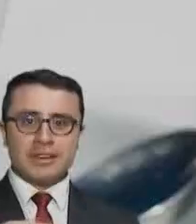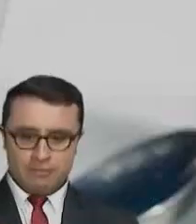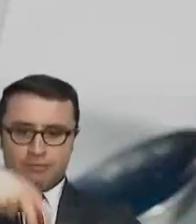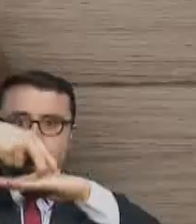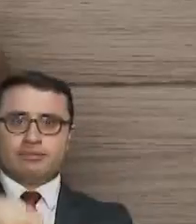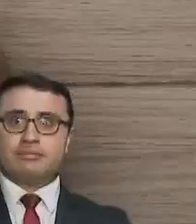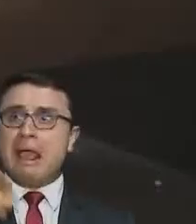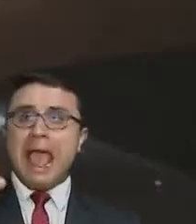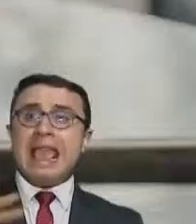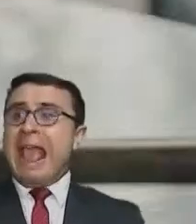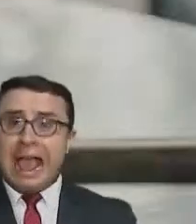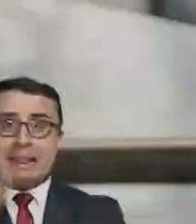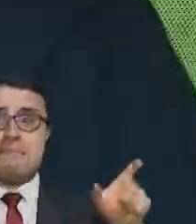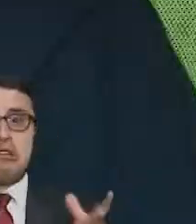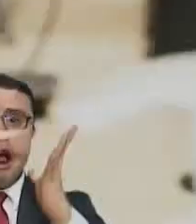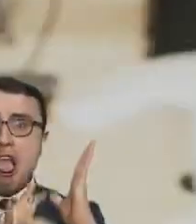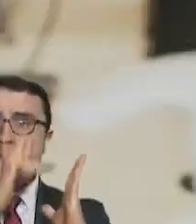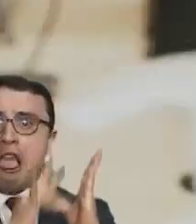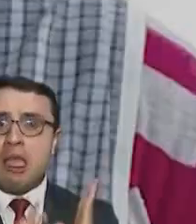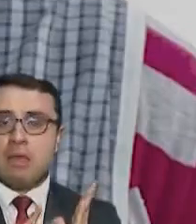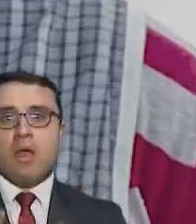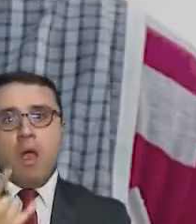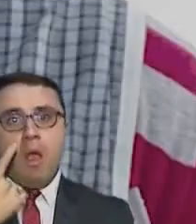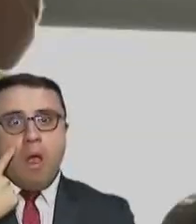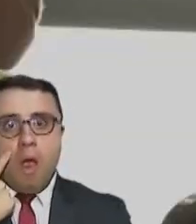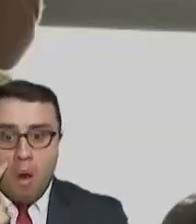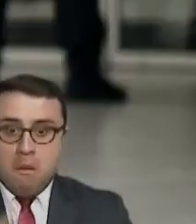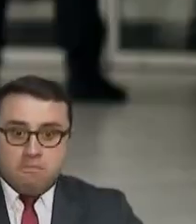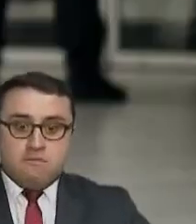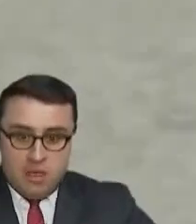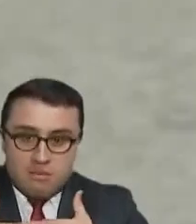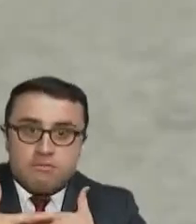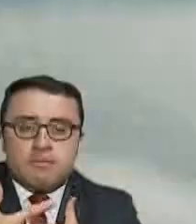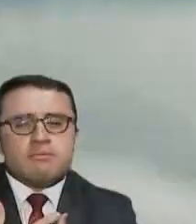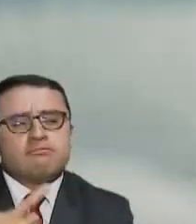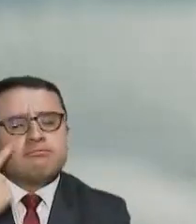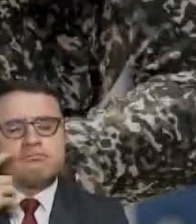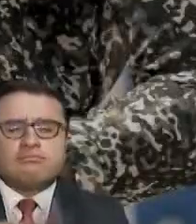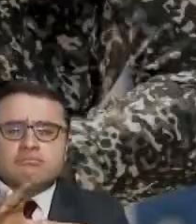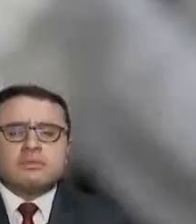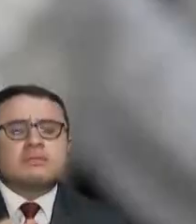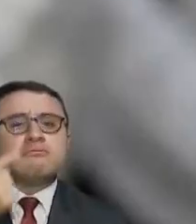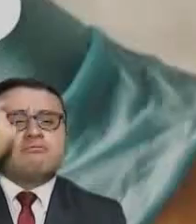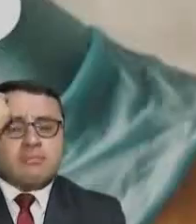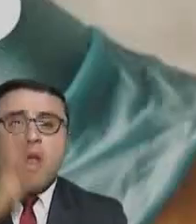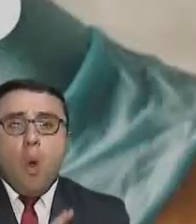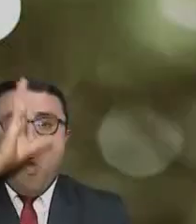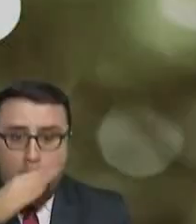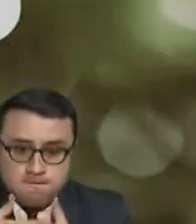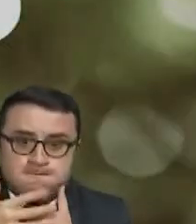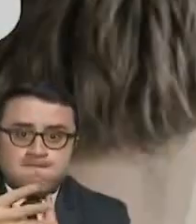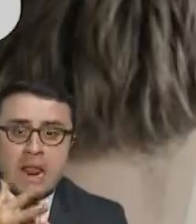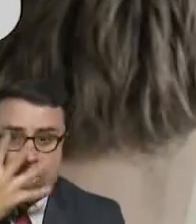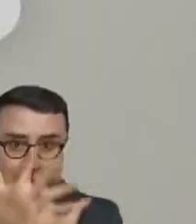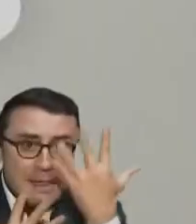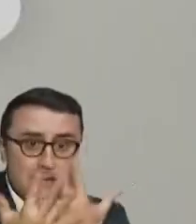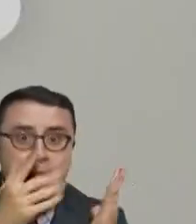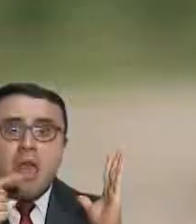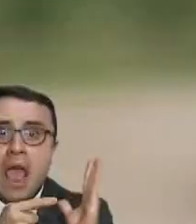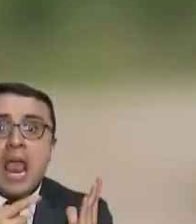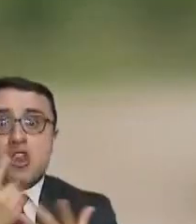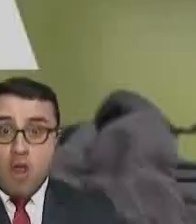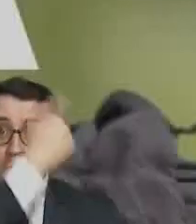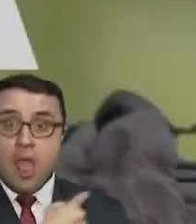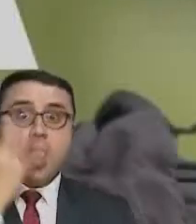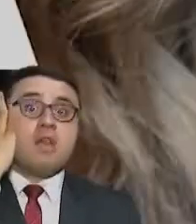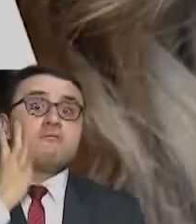todo lo que otros también tocaron. Retoma tu vida, vuelve a tu rutina, pero recuerda, todo está en tus manos, así que